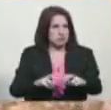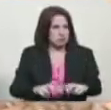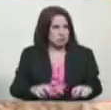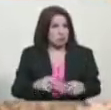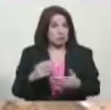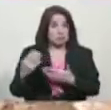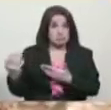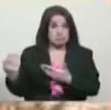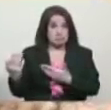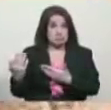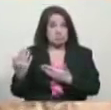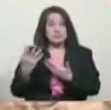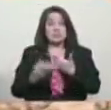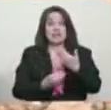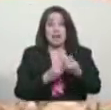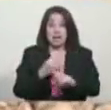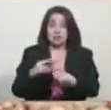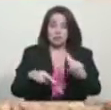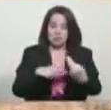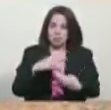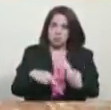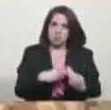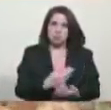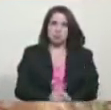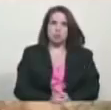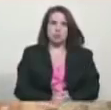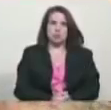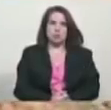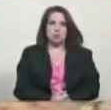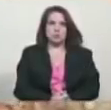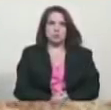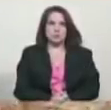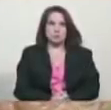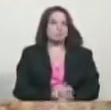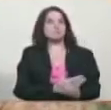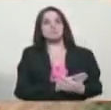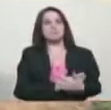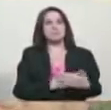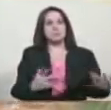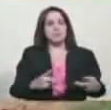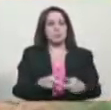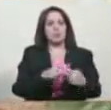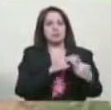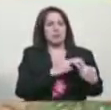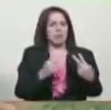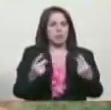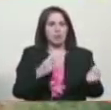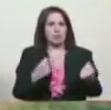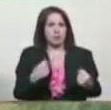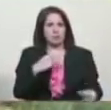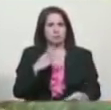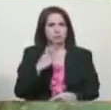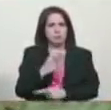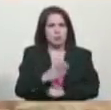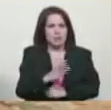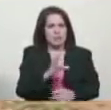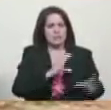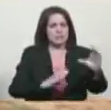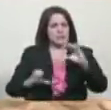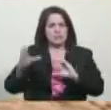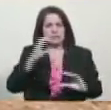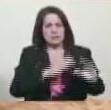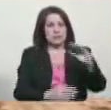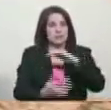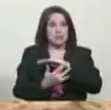se han creado en Revolución, a través del financiamiento que nos otorgó FONACI por su instrucción por el Fondo Nacional de Ciencia y Tecnología,